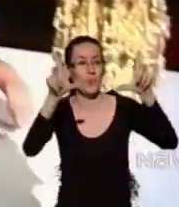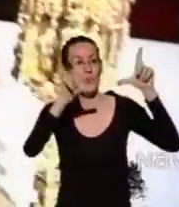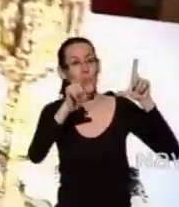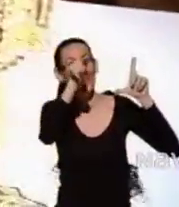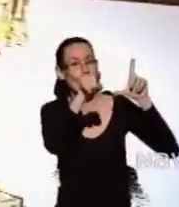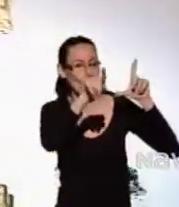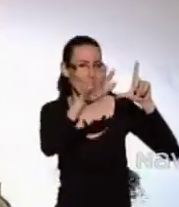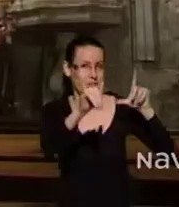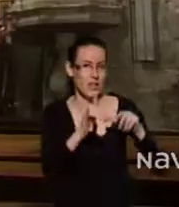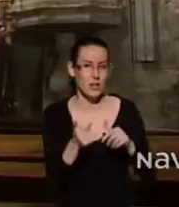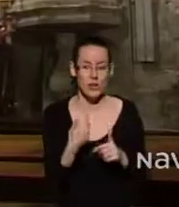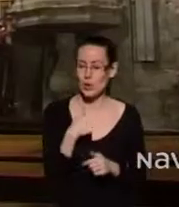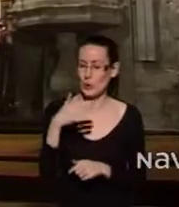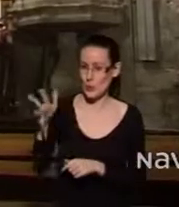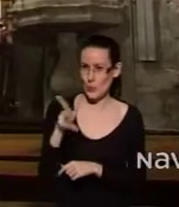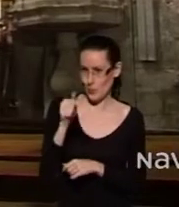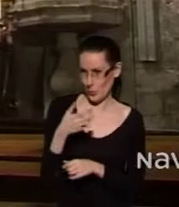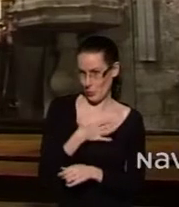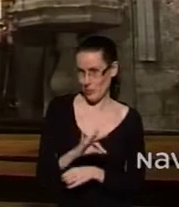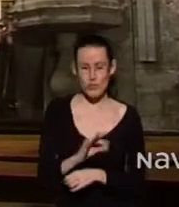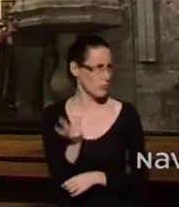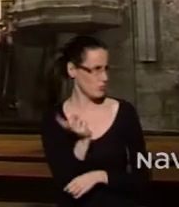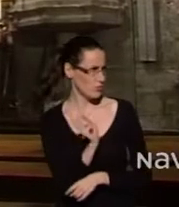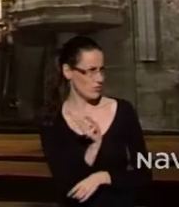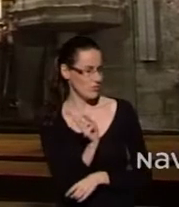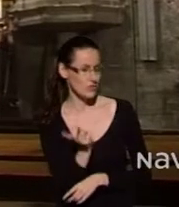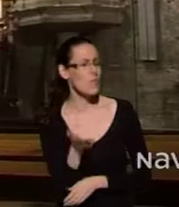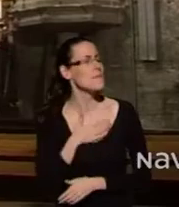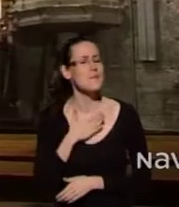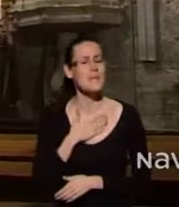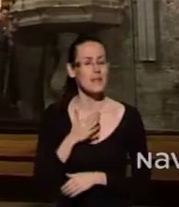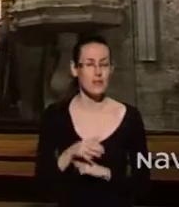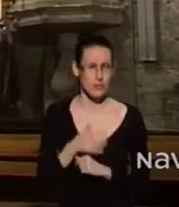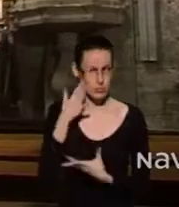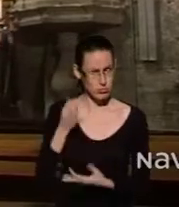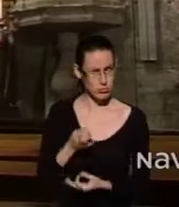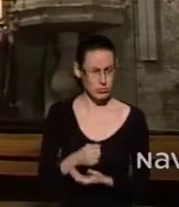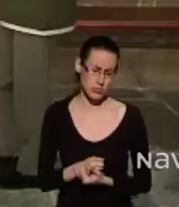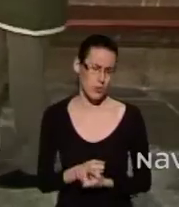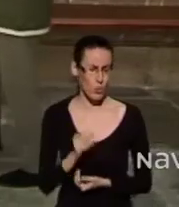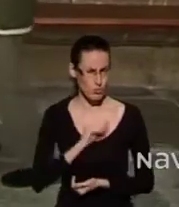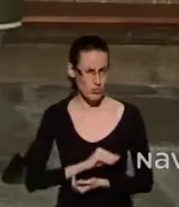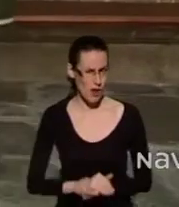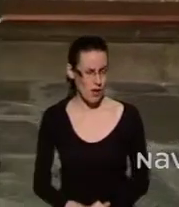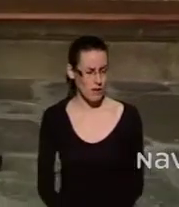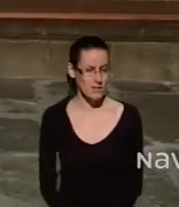custodia? No. ¿No? Esta es nuestra. ¿Seguro? Seguro. Vaya, qué pena. Otro día. ¿Cómo vamos a